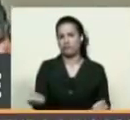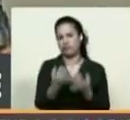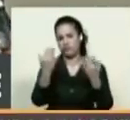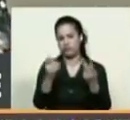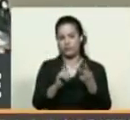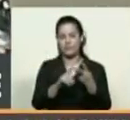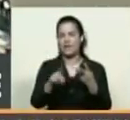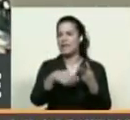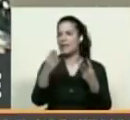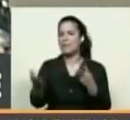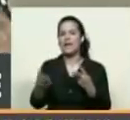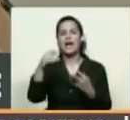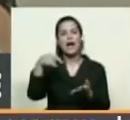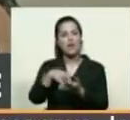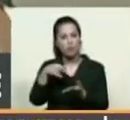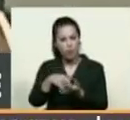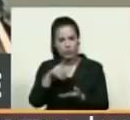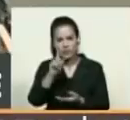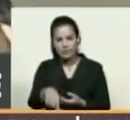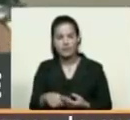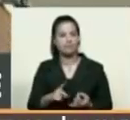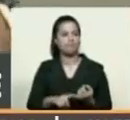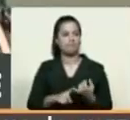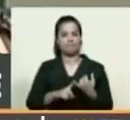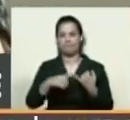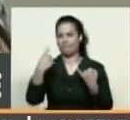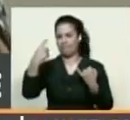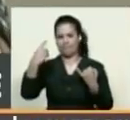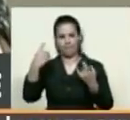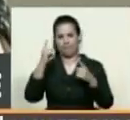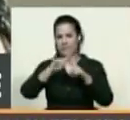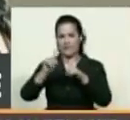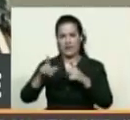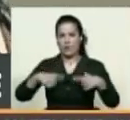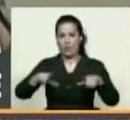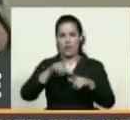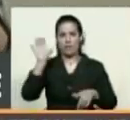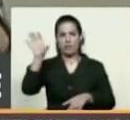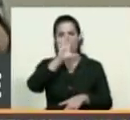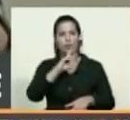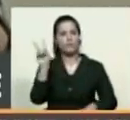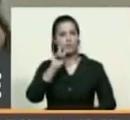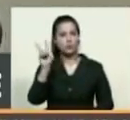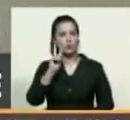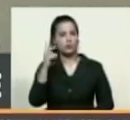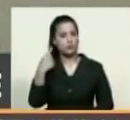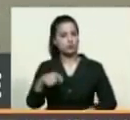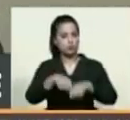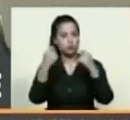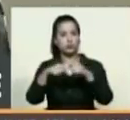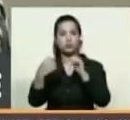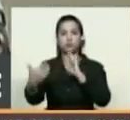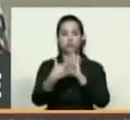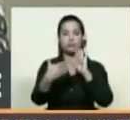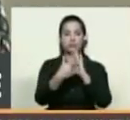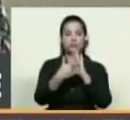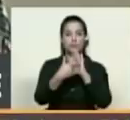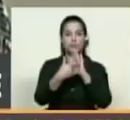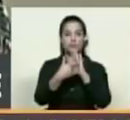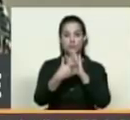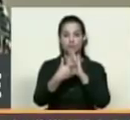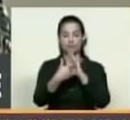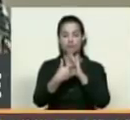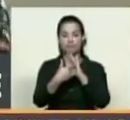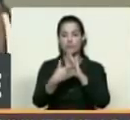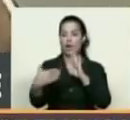en el estado Carabobo, es decir, en varios estados habido ataques a